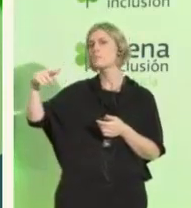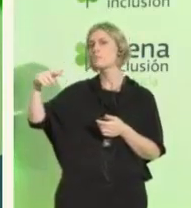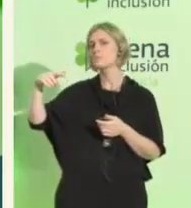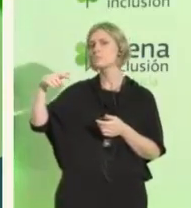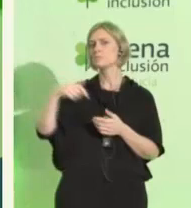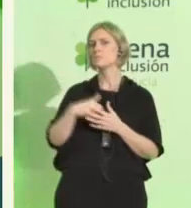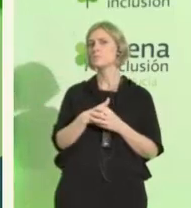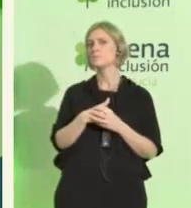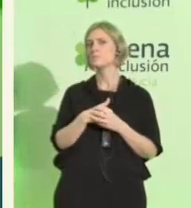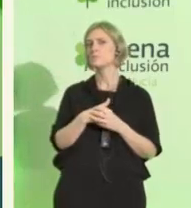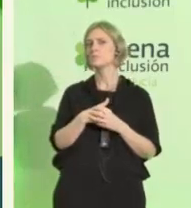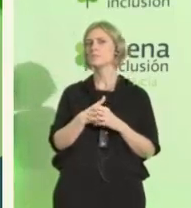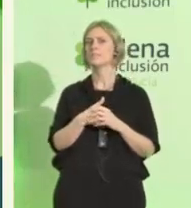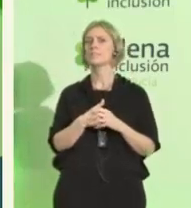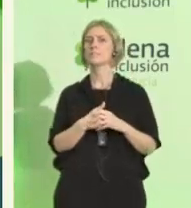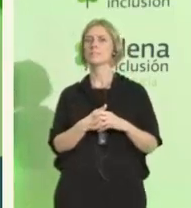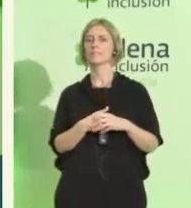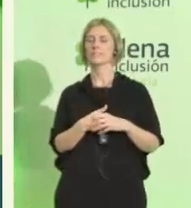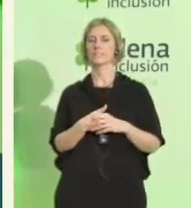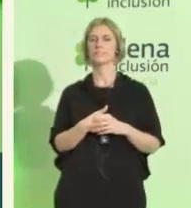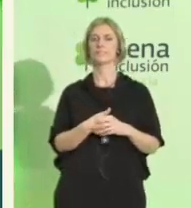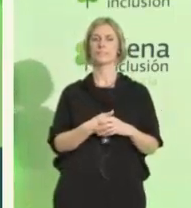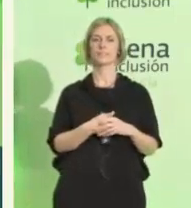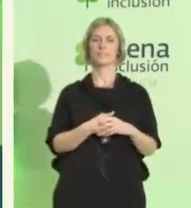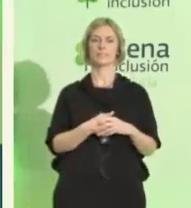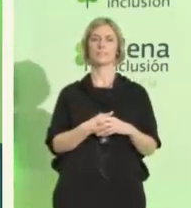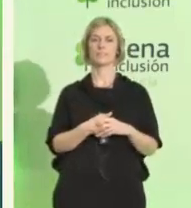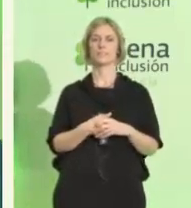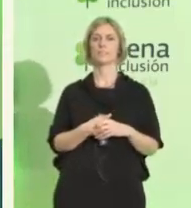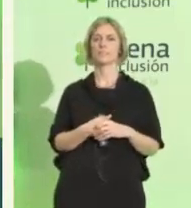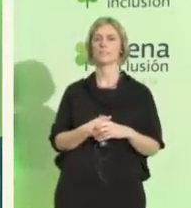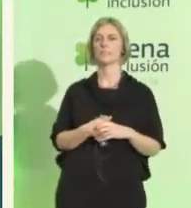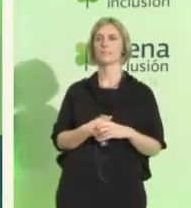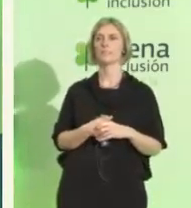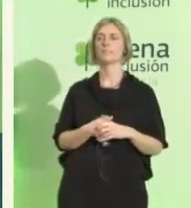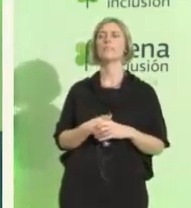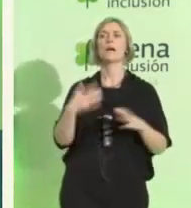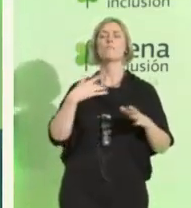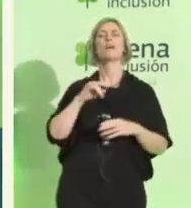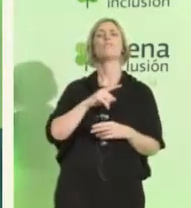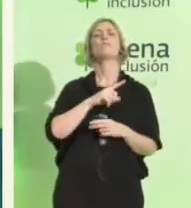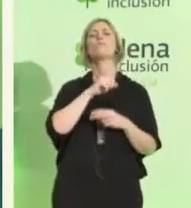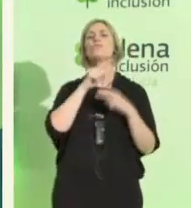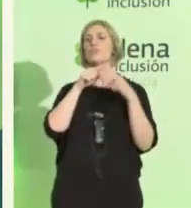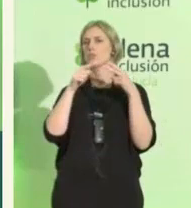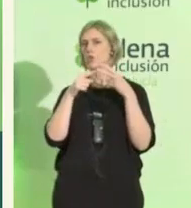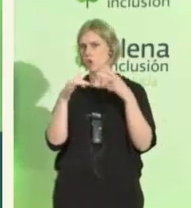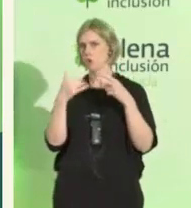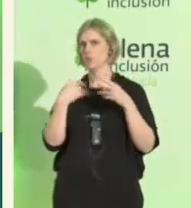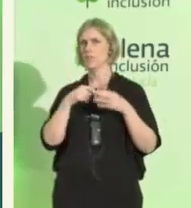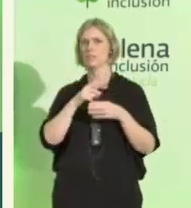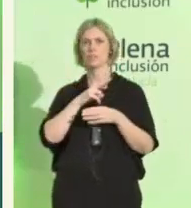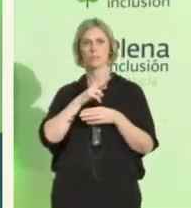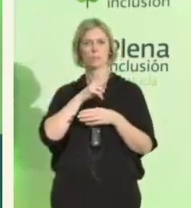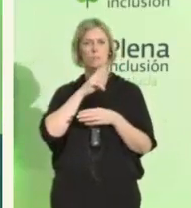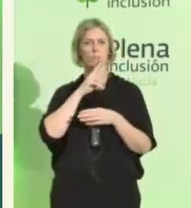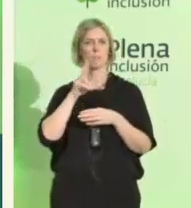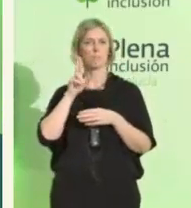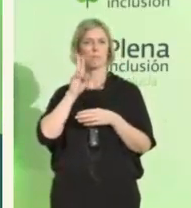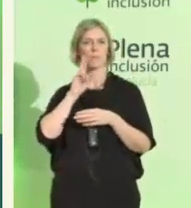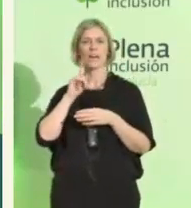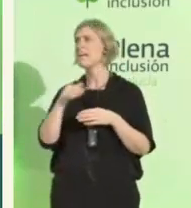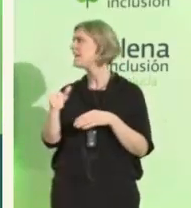a mí me pasó dos cosas Una estaba en la calle con mi mamá gibla y hablaban a ella como si fuera que yo no